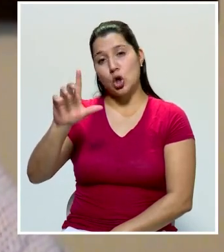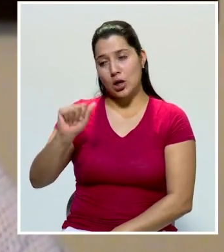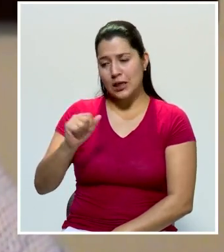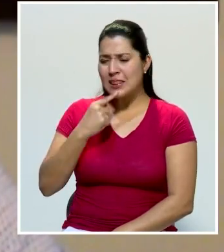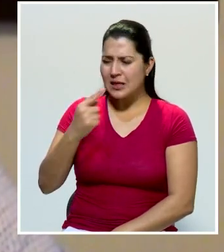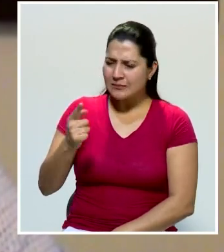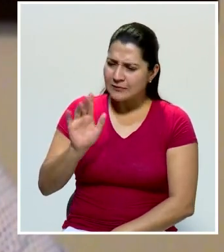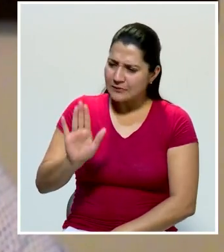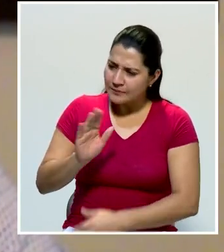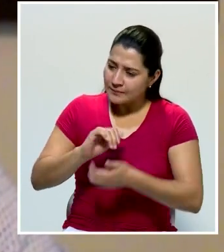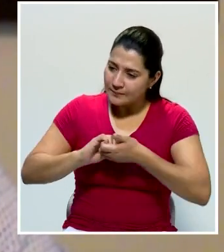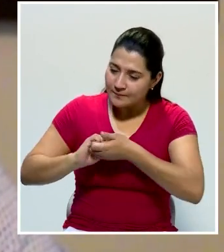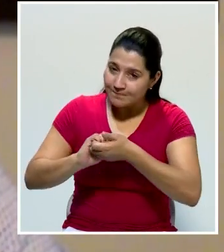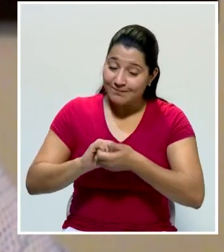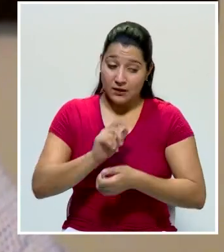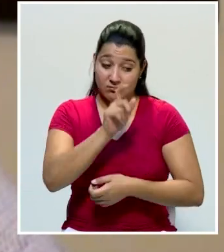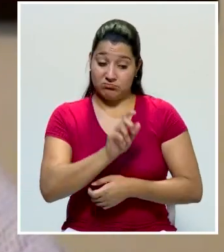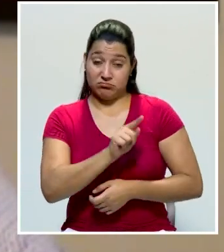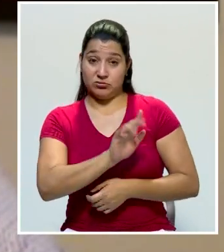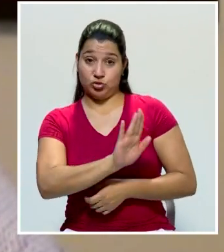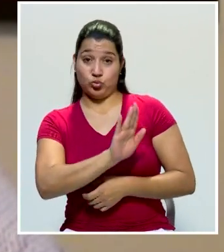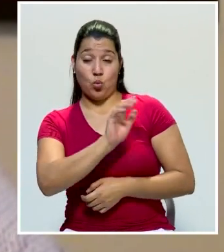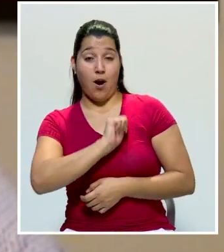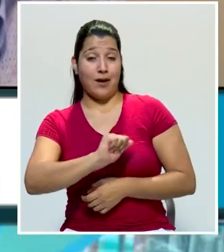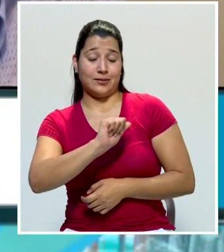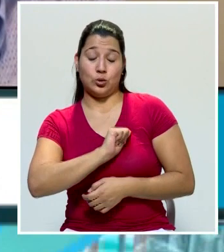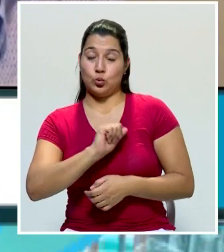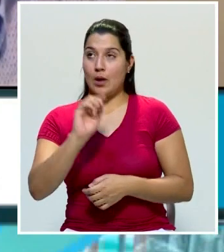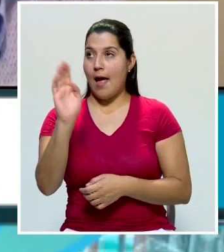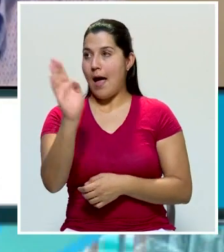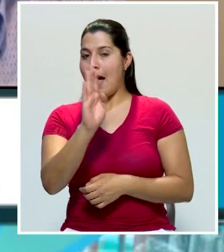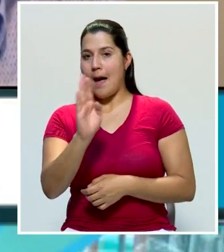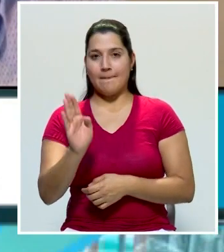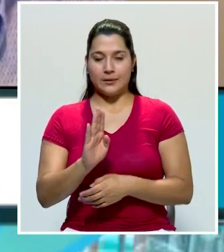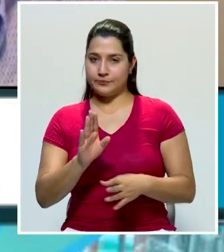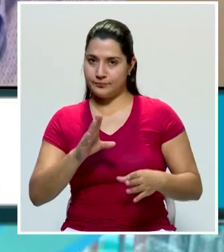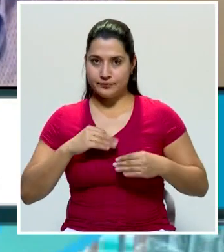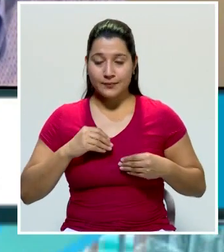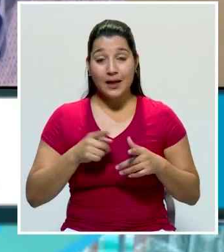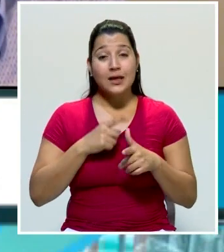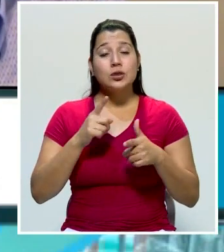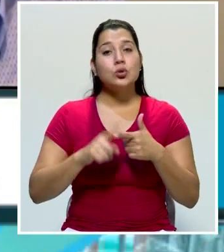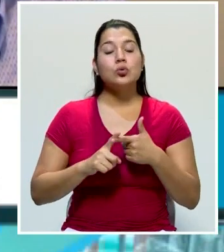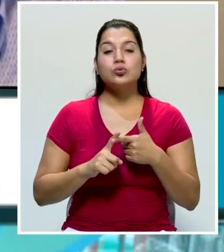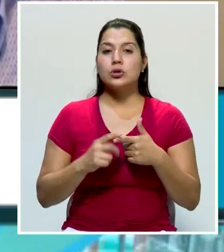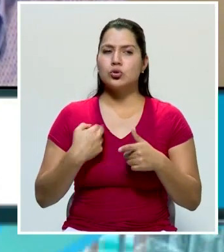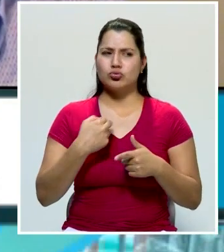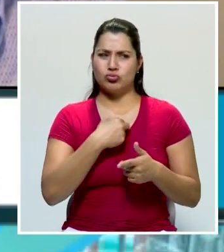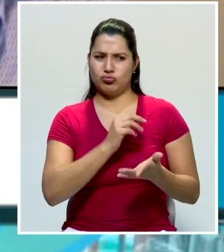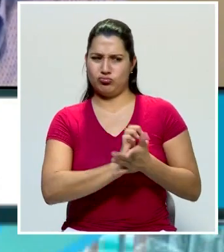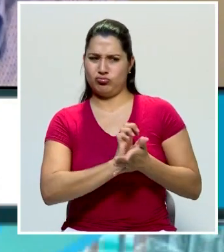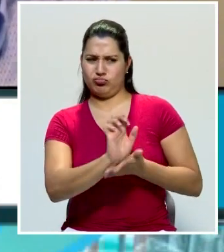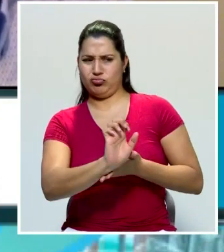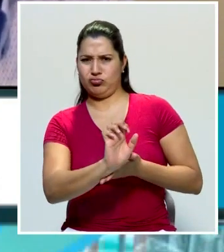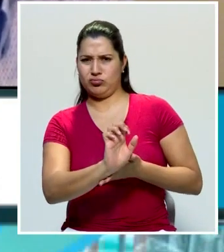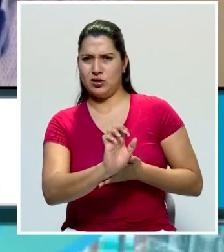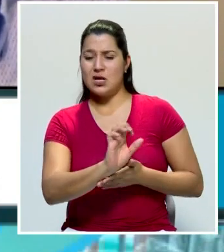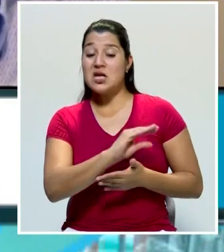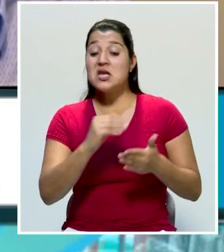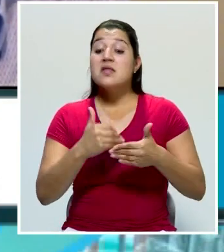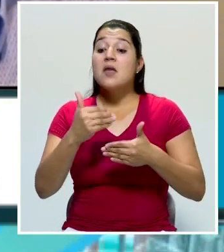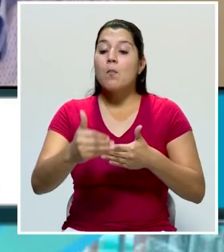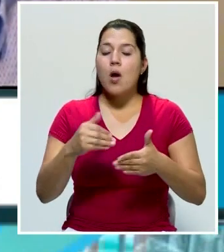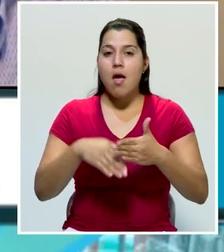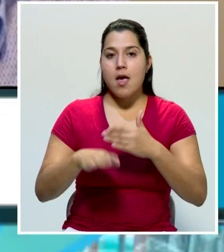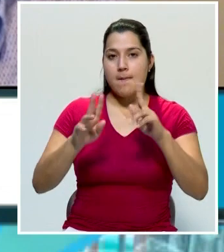compañero diputado don David Gurzón es injustificable, de manera que nosotros la rechazamos y estaremos viéndolo en la